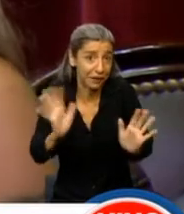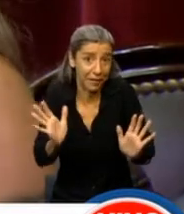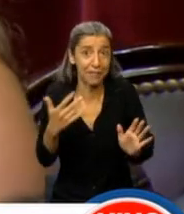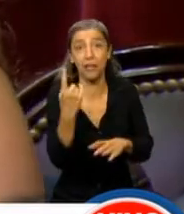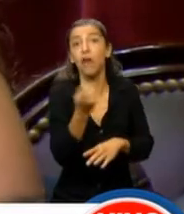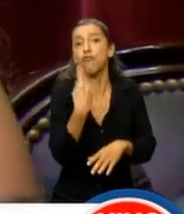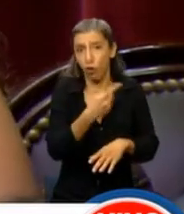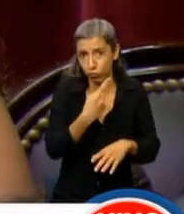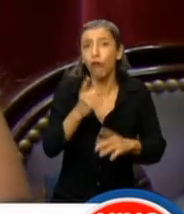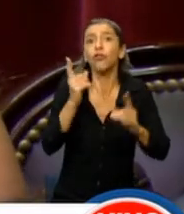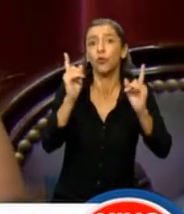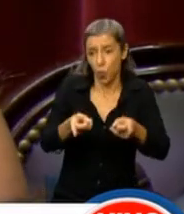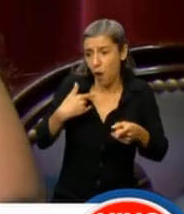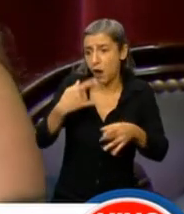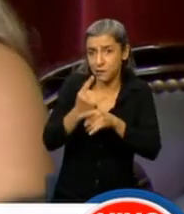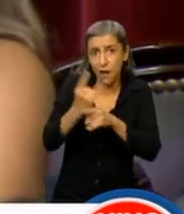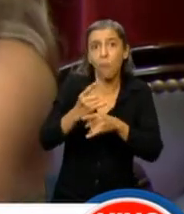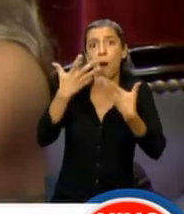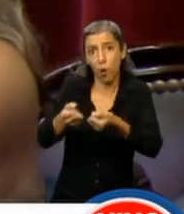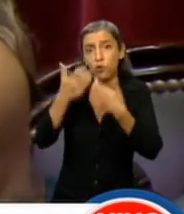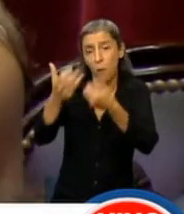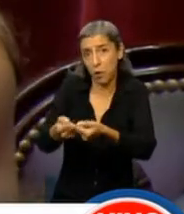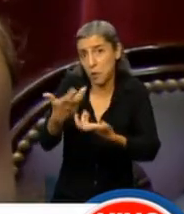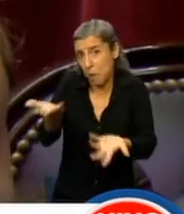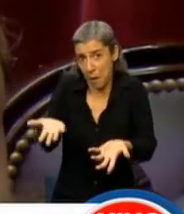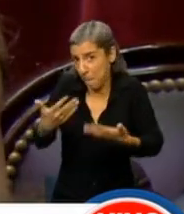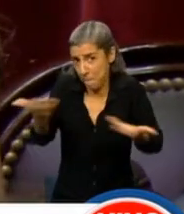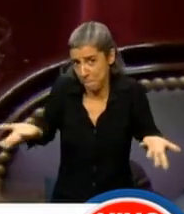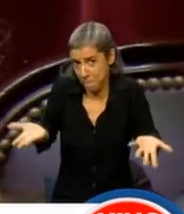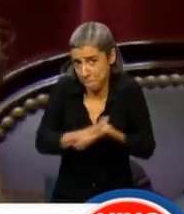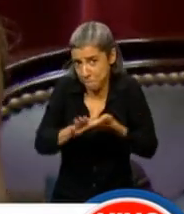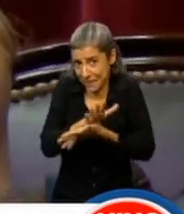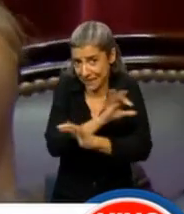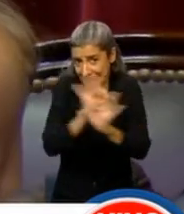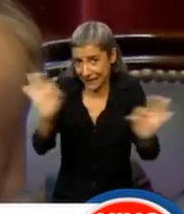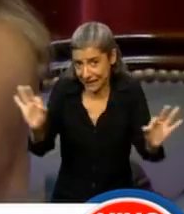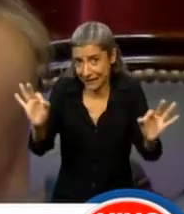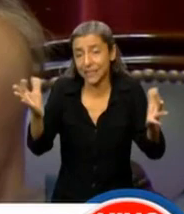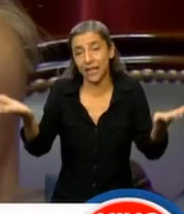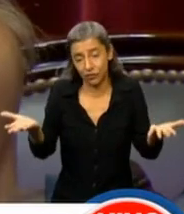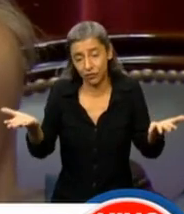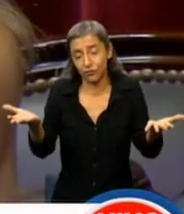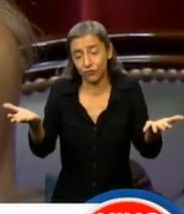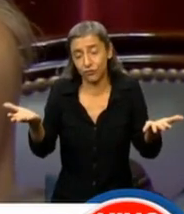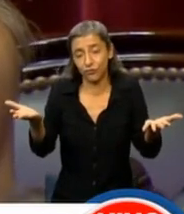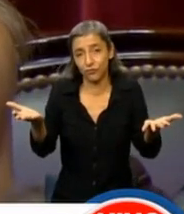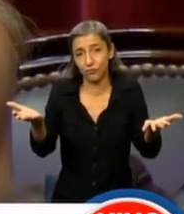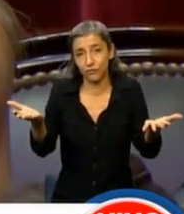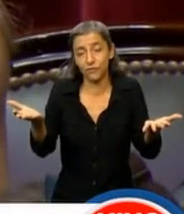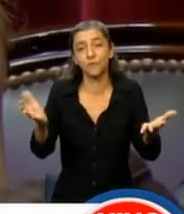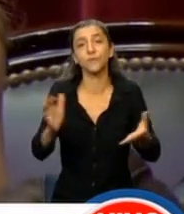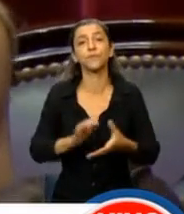hicieron posible esas leyes. Y además de los argumentos